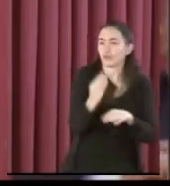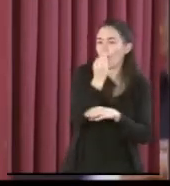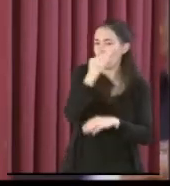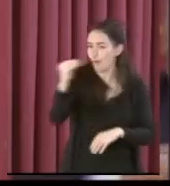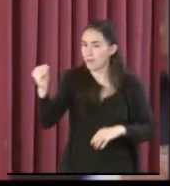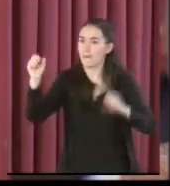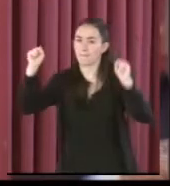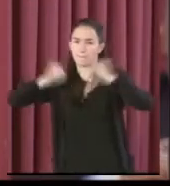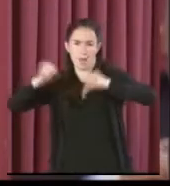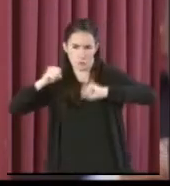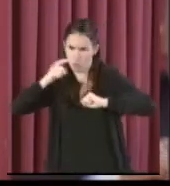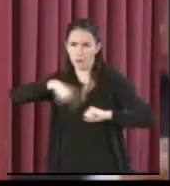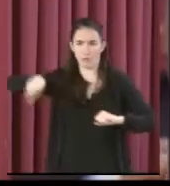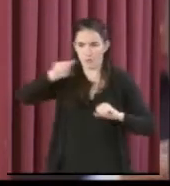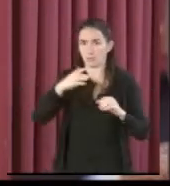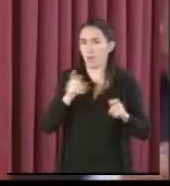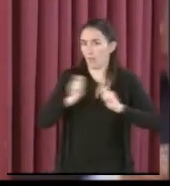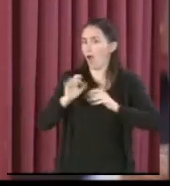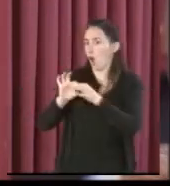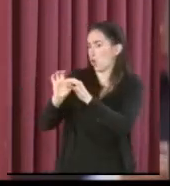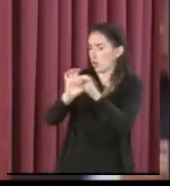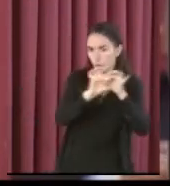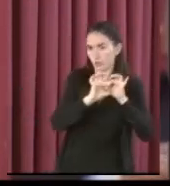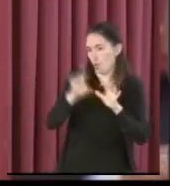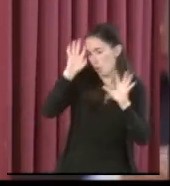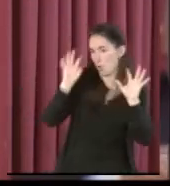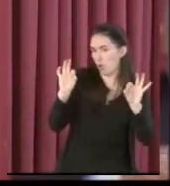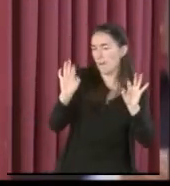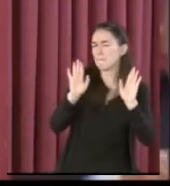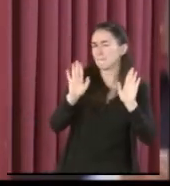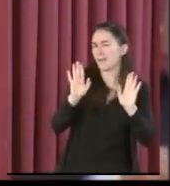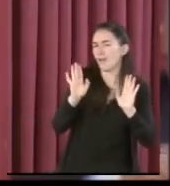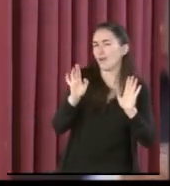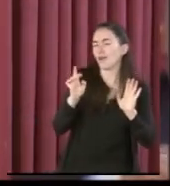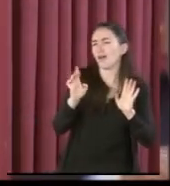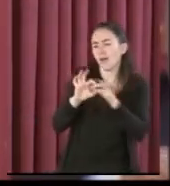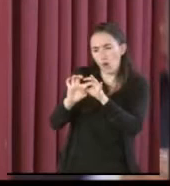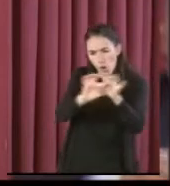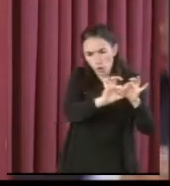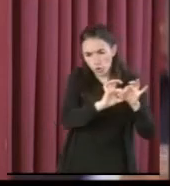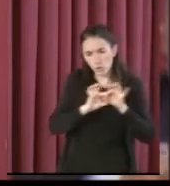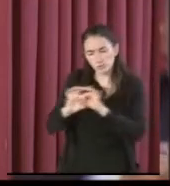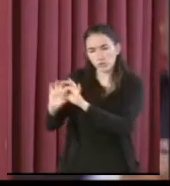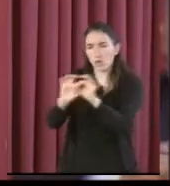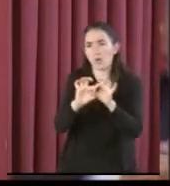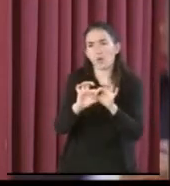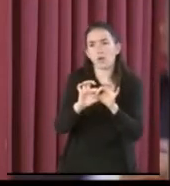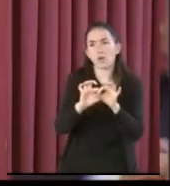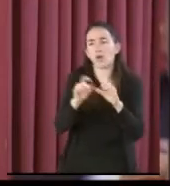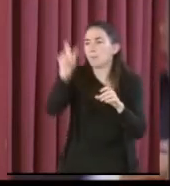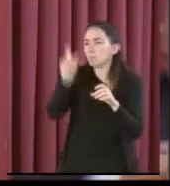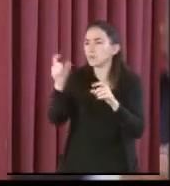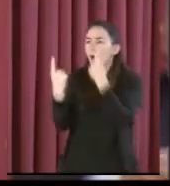queremos disfrutar de esta ciudad cohesionada de la que hablaba al principio, tenemos que ser capaces de avanzar sin dejar a nadie